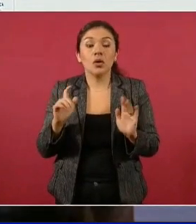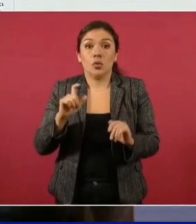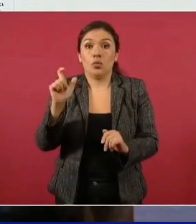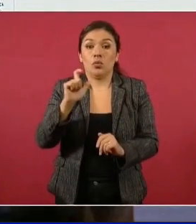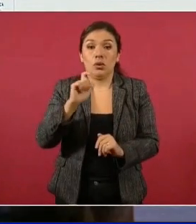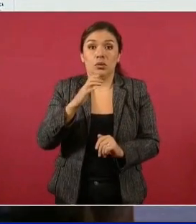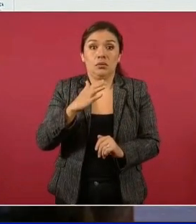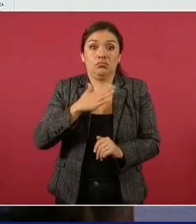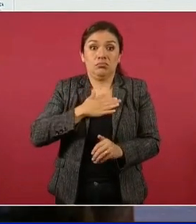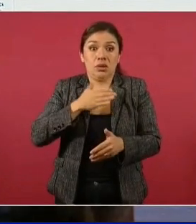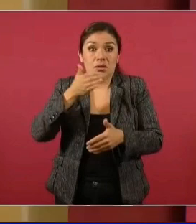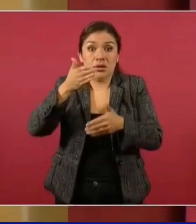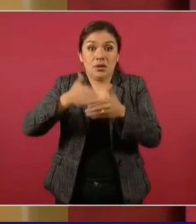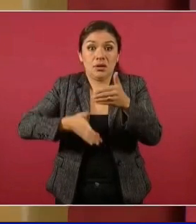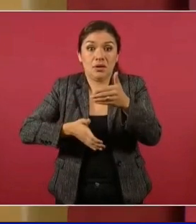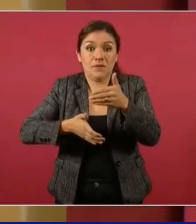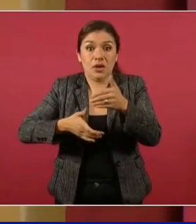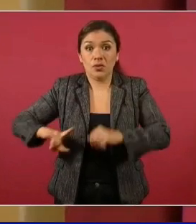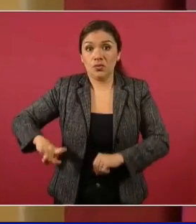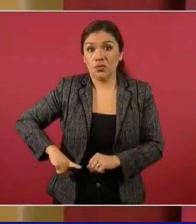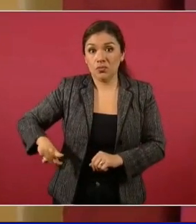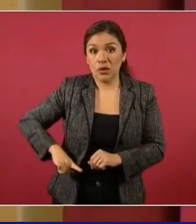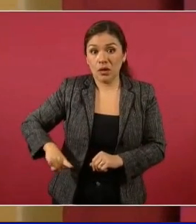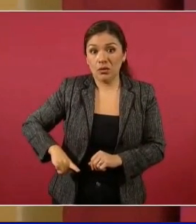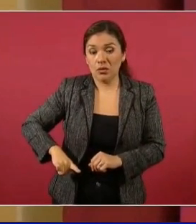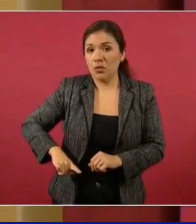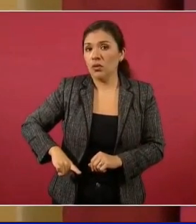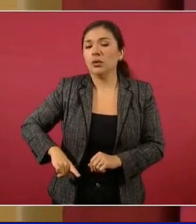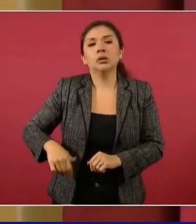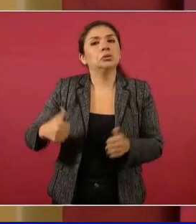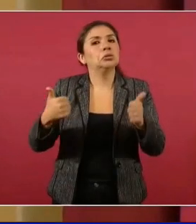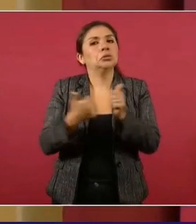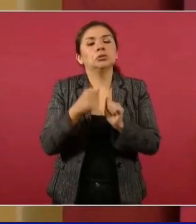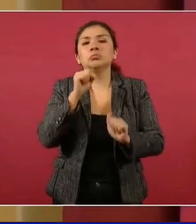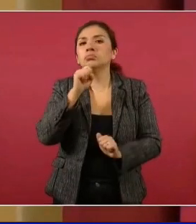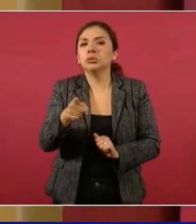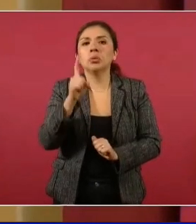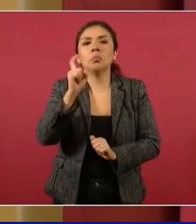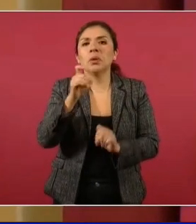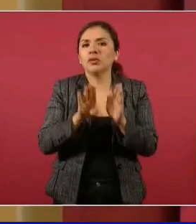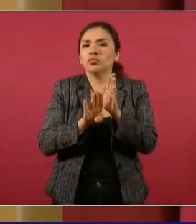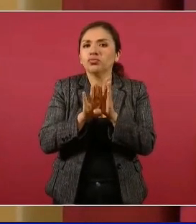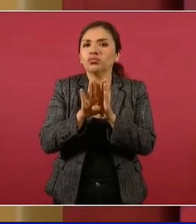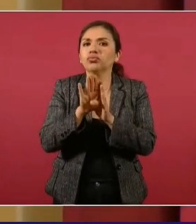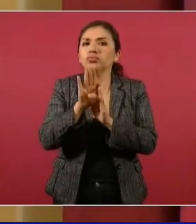terminar el gobierno sin devaluación.